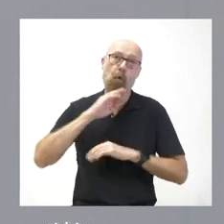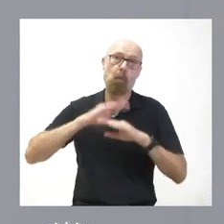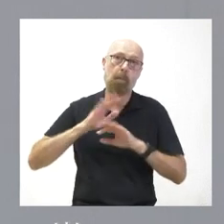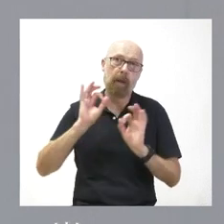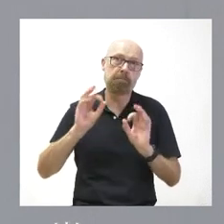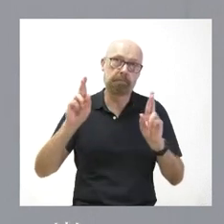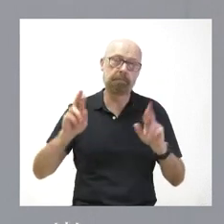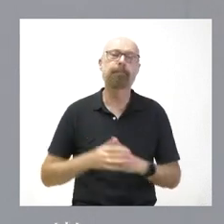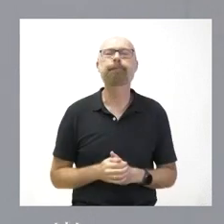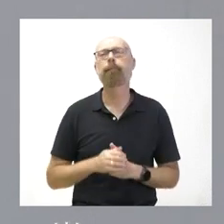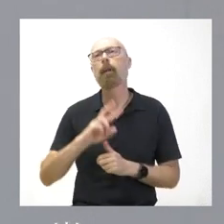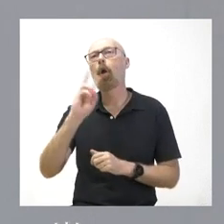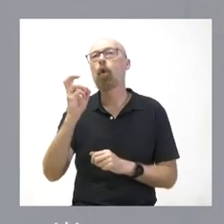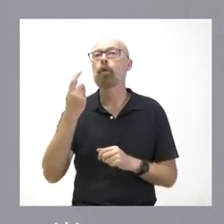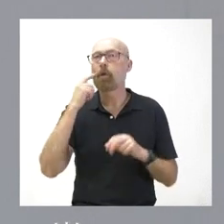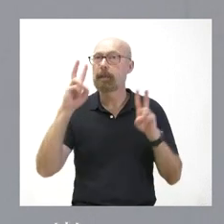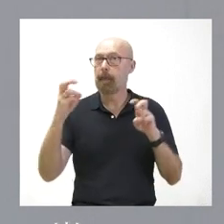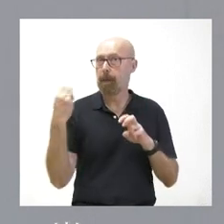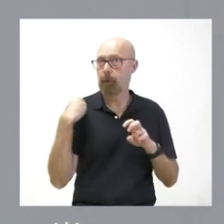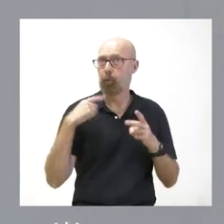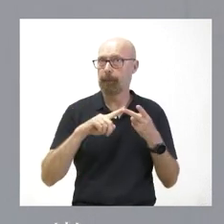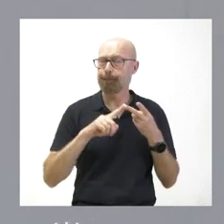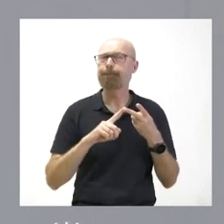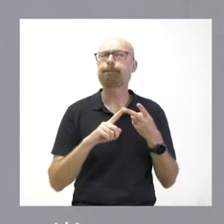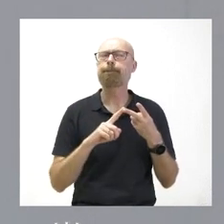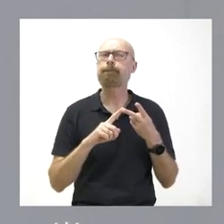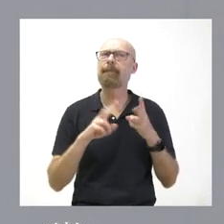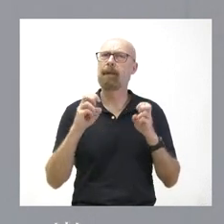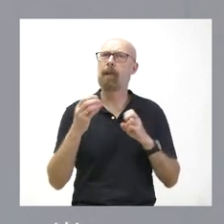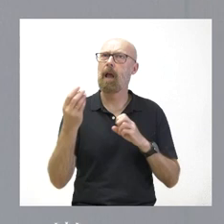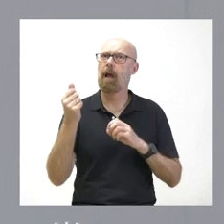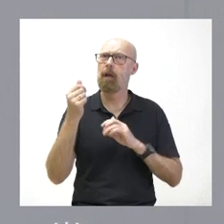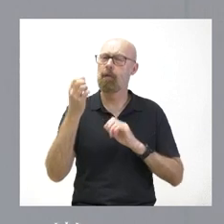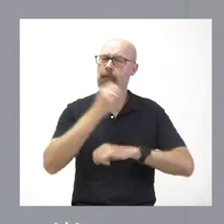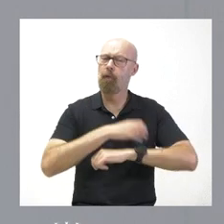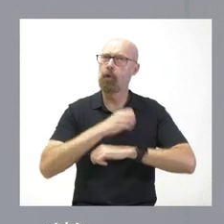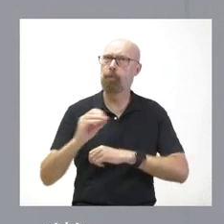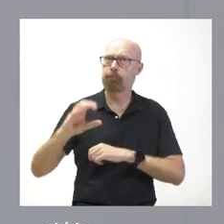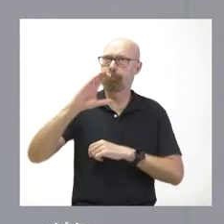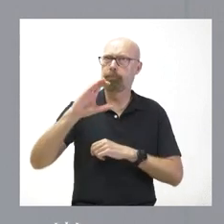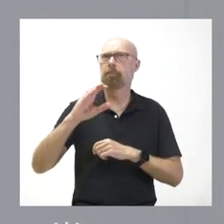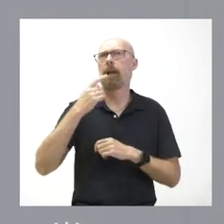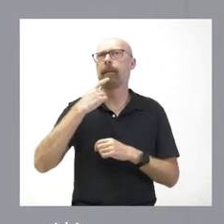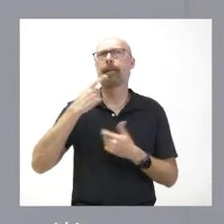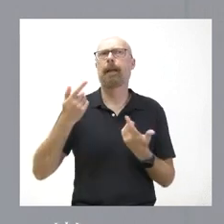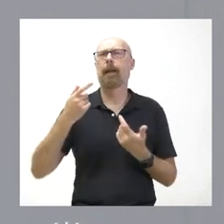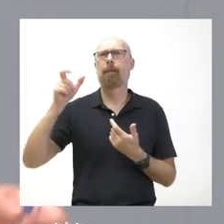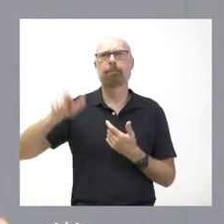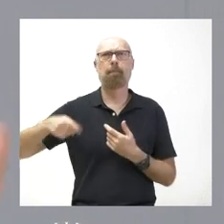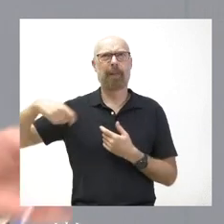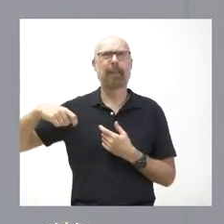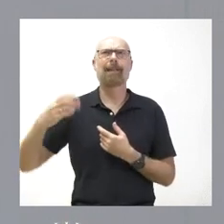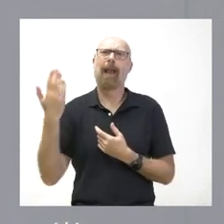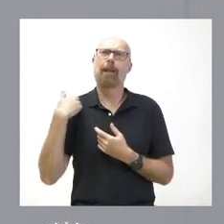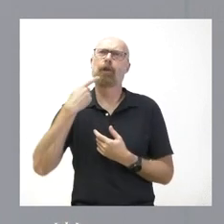el segundo de los aspectos que usted señala que es el incremento de fondos que al parecer con mucho autobombo el presidente dijo ayer se